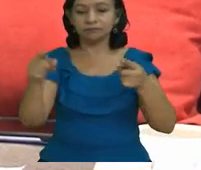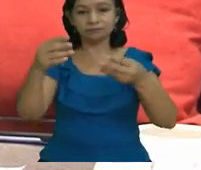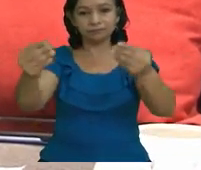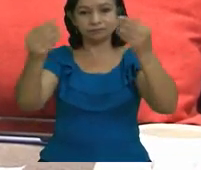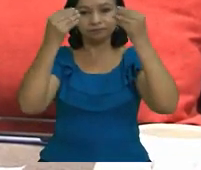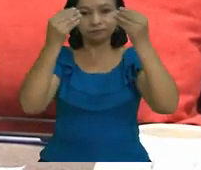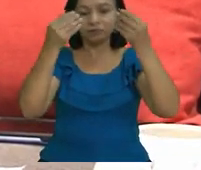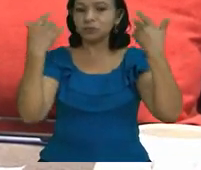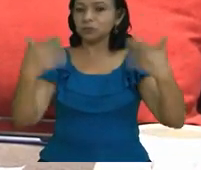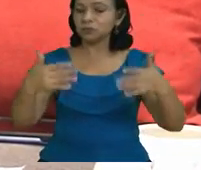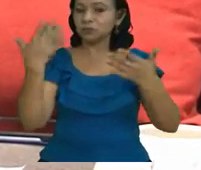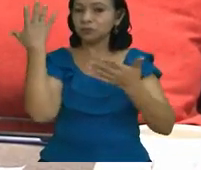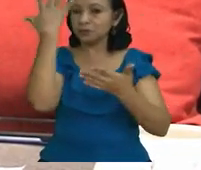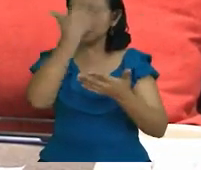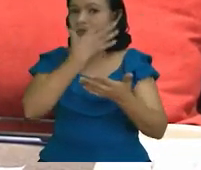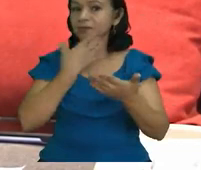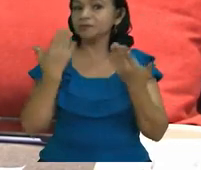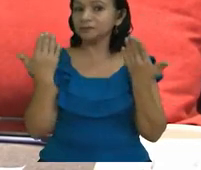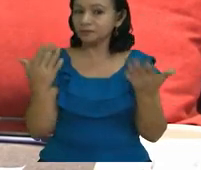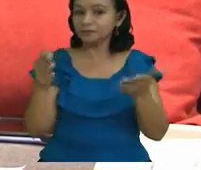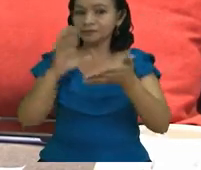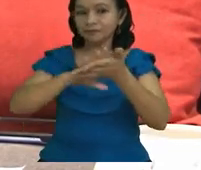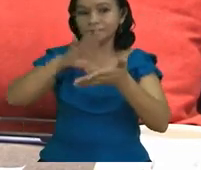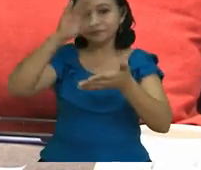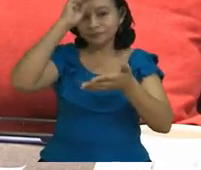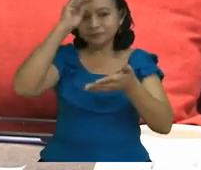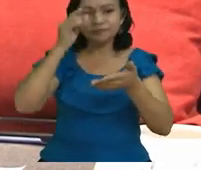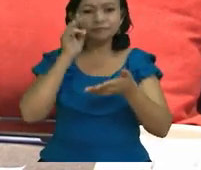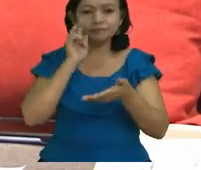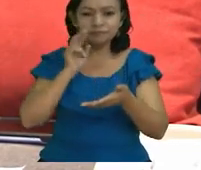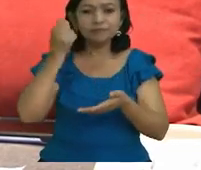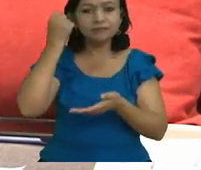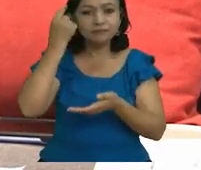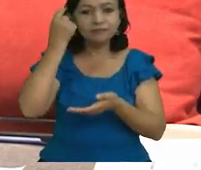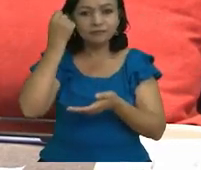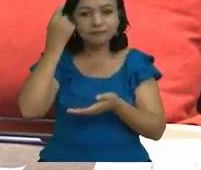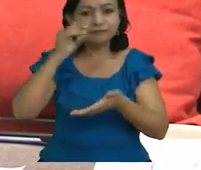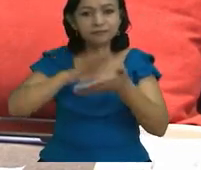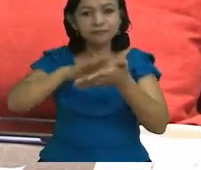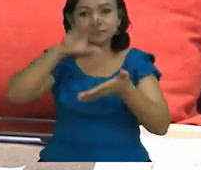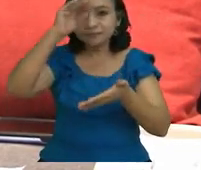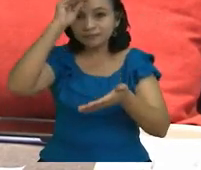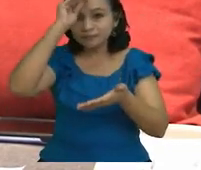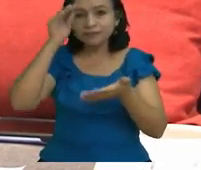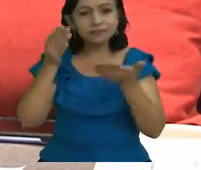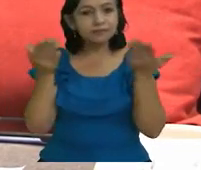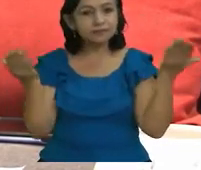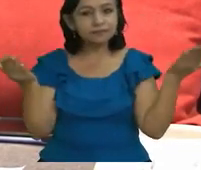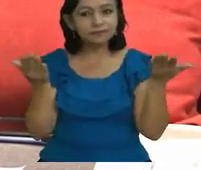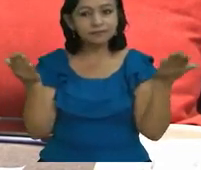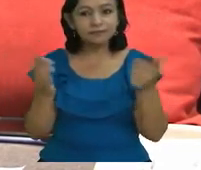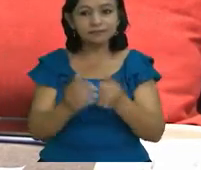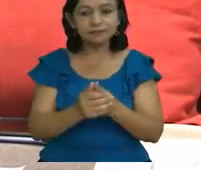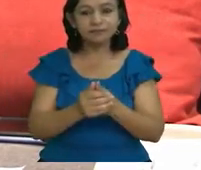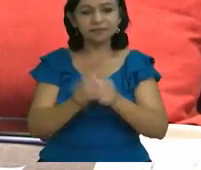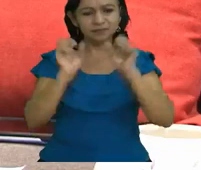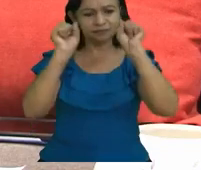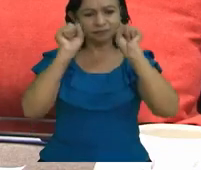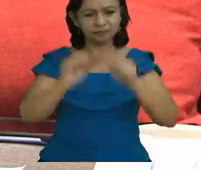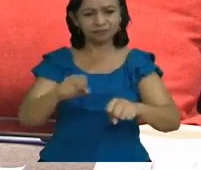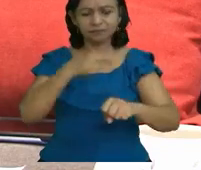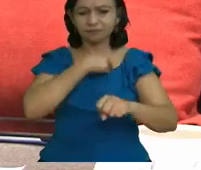lección increíble, porque realmente nos dimos cuenta de la